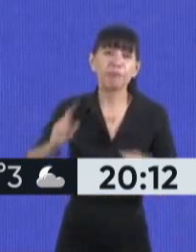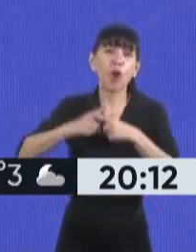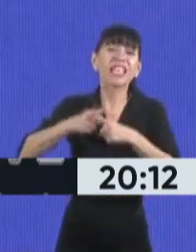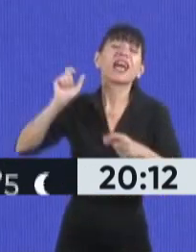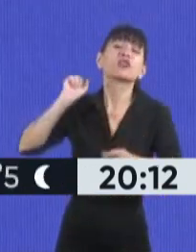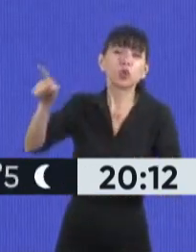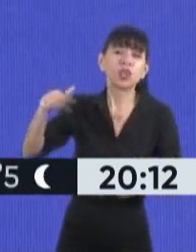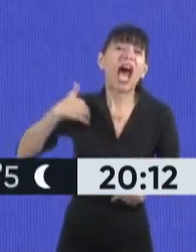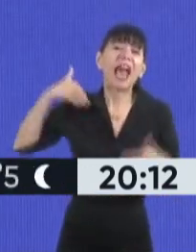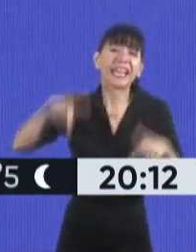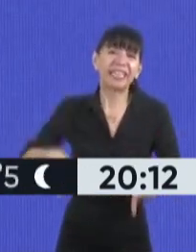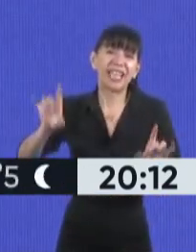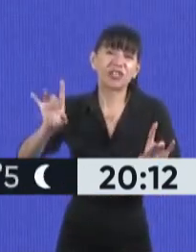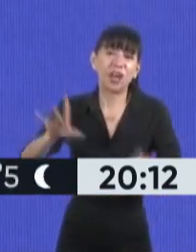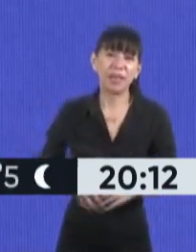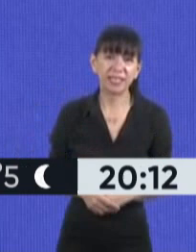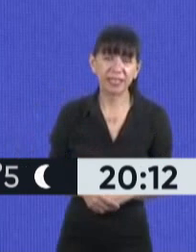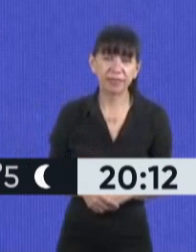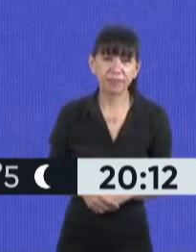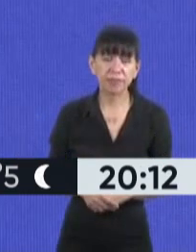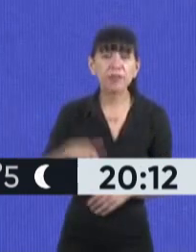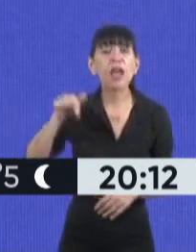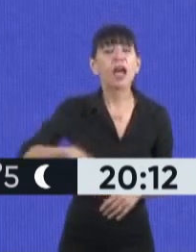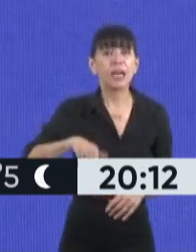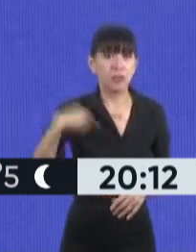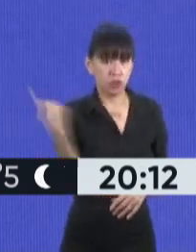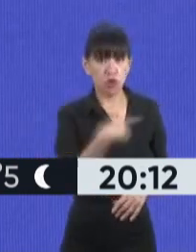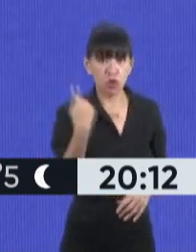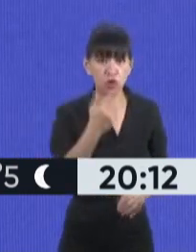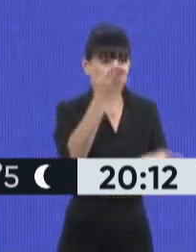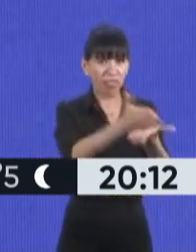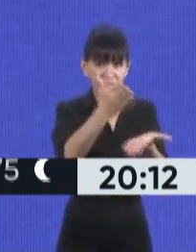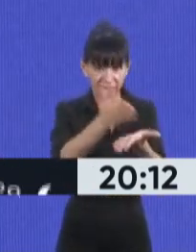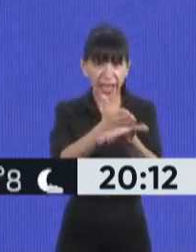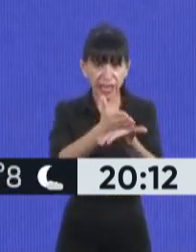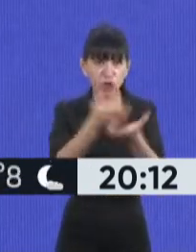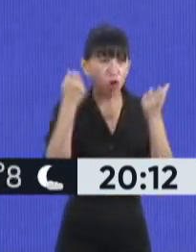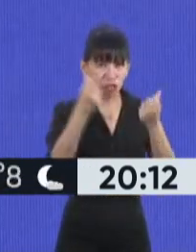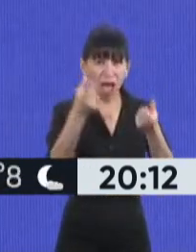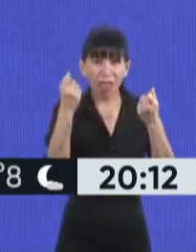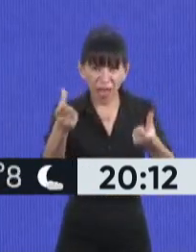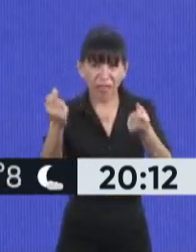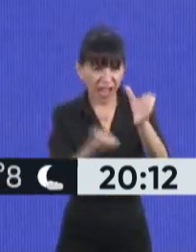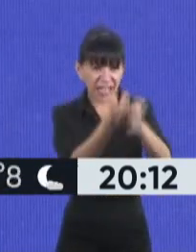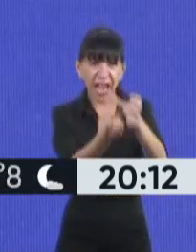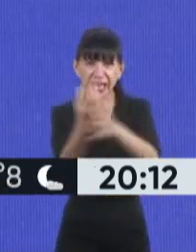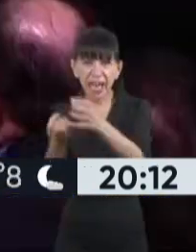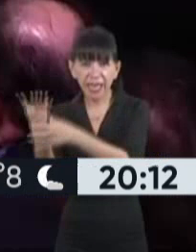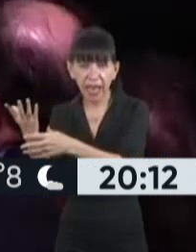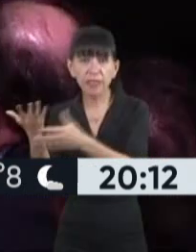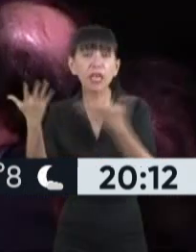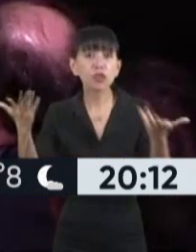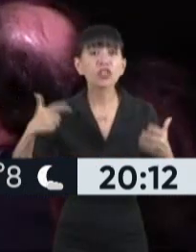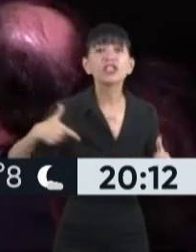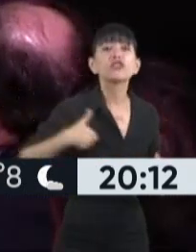Ahora, nosotros que reconocimos tantos derechos, no podemos pensar en una sociedad mejor